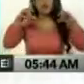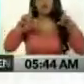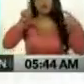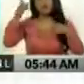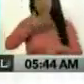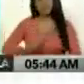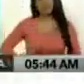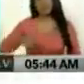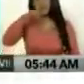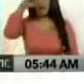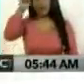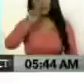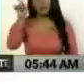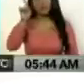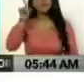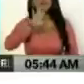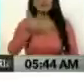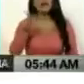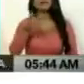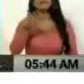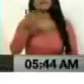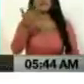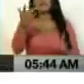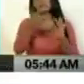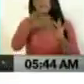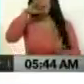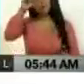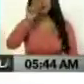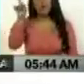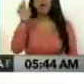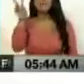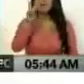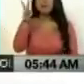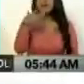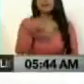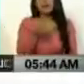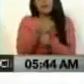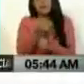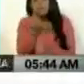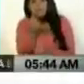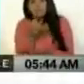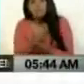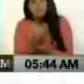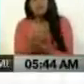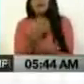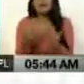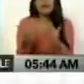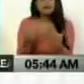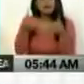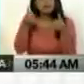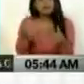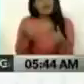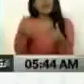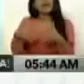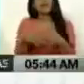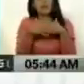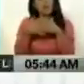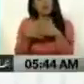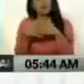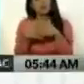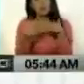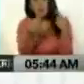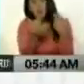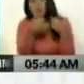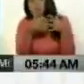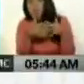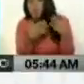nacional, Nicolás Maduro Moros, en el programa En Contacto con Maduro. Venezuela espera las mejores relaciones de respeto con Estados Unidos. Esto,